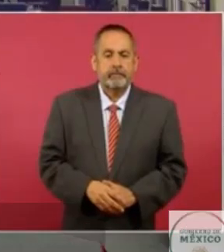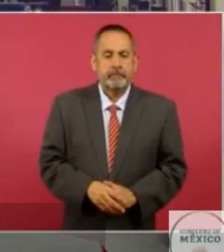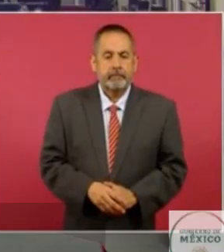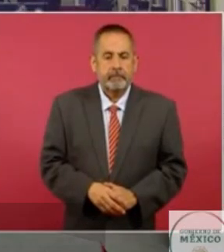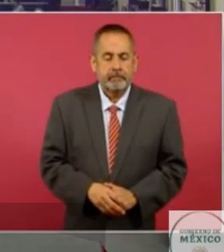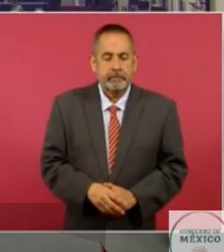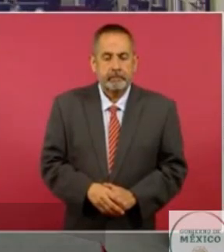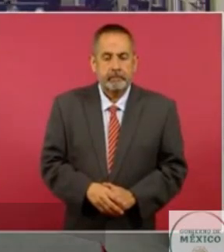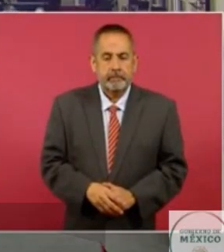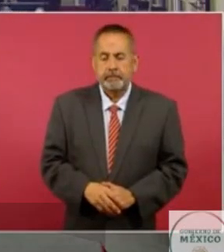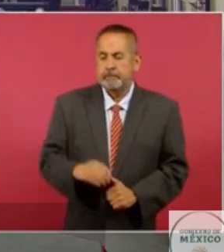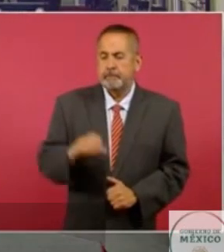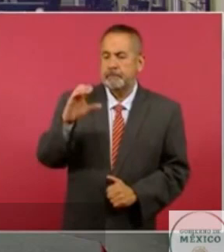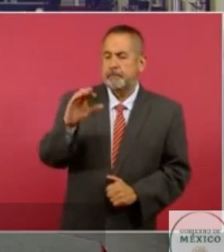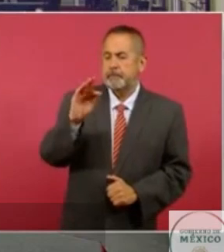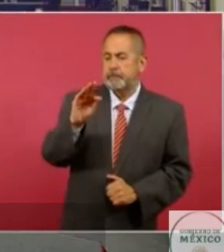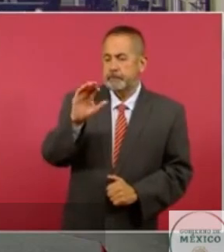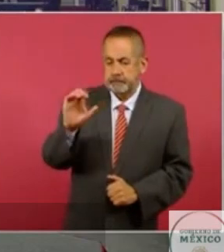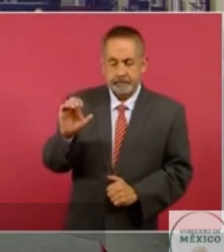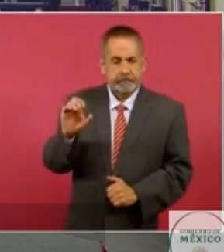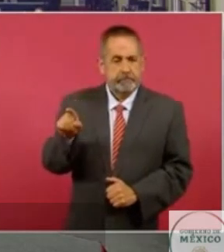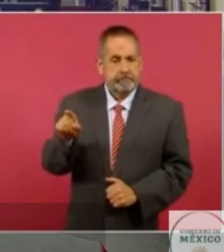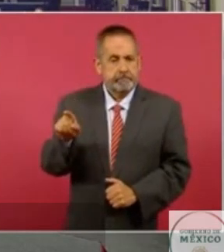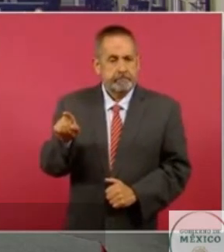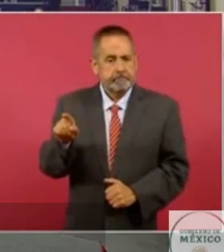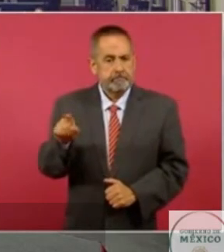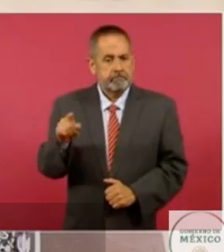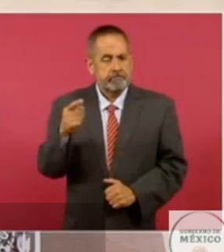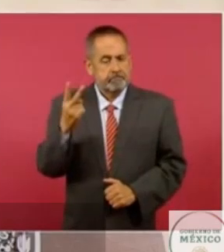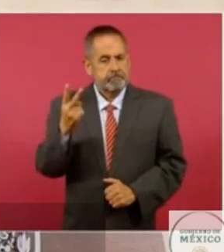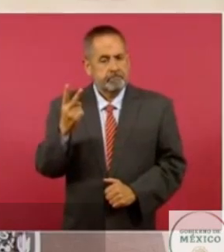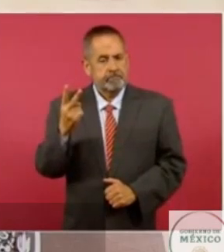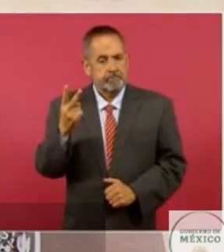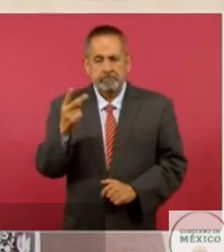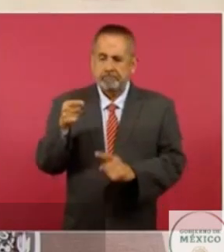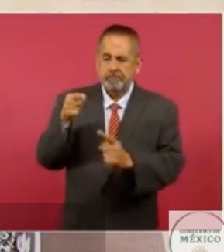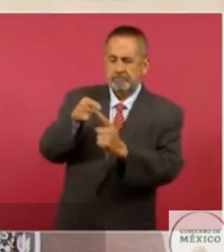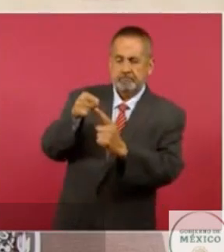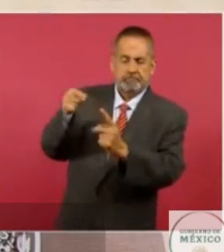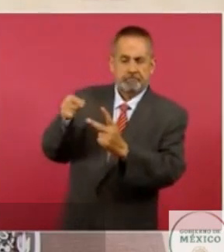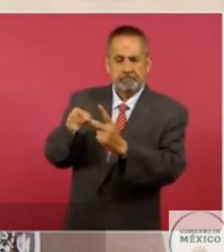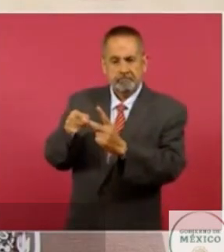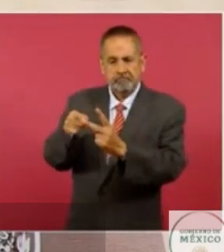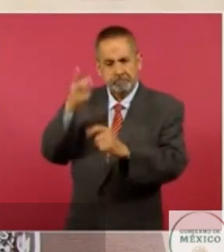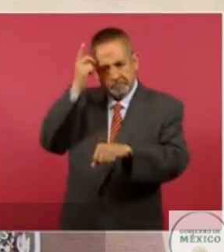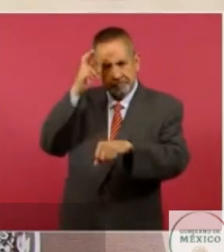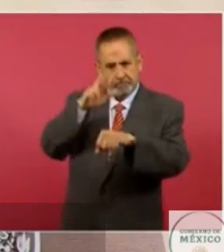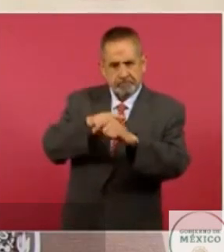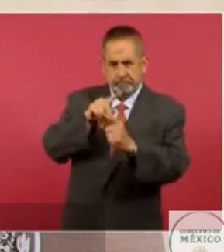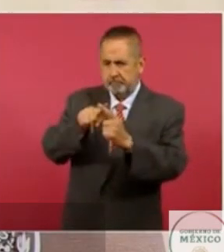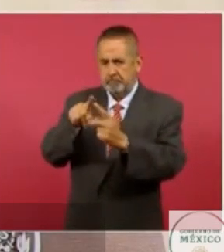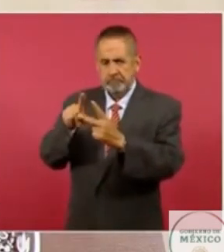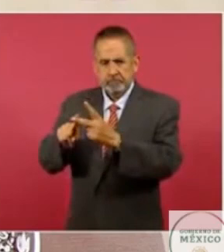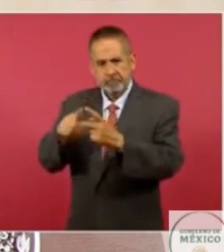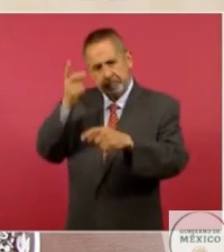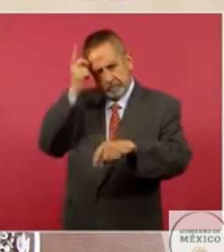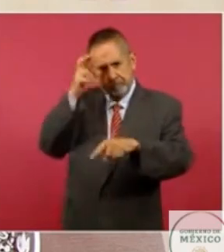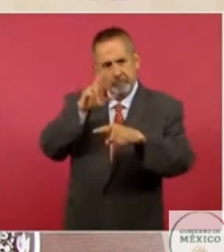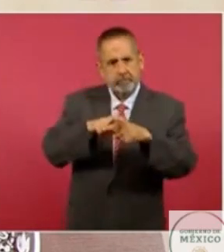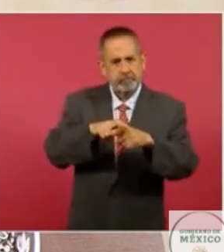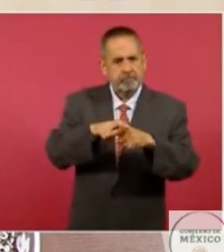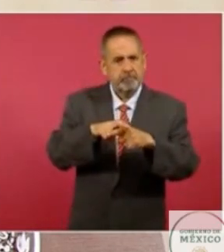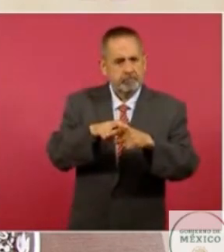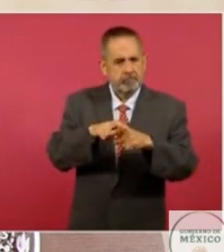La CFE hace una presentación de dos de sus principales direcciones. Dirección